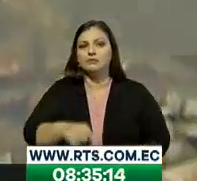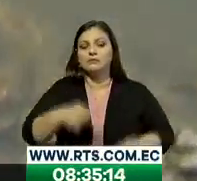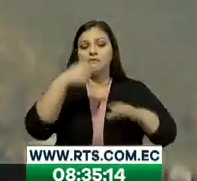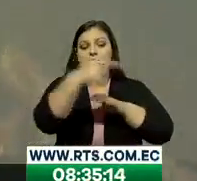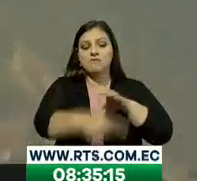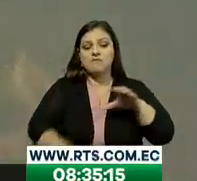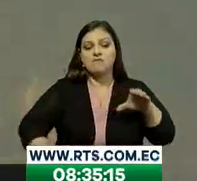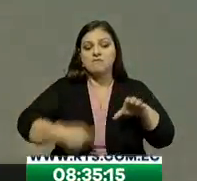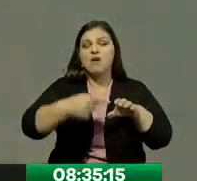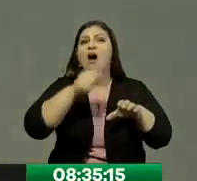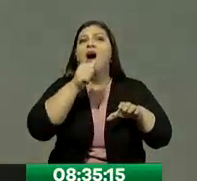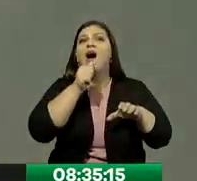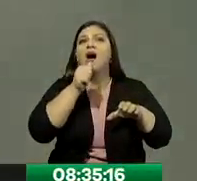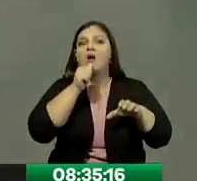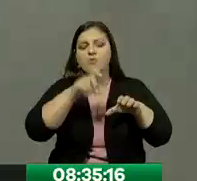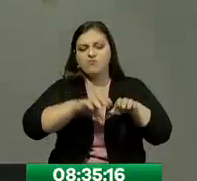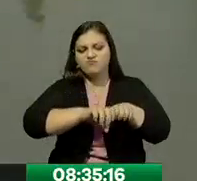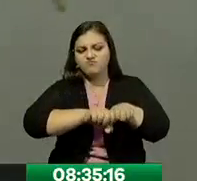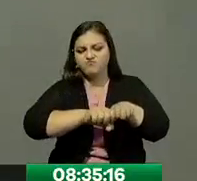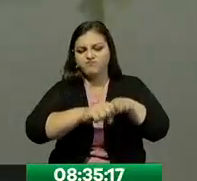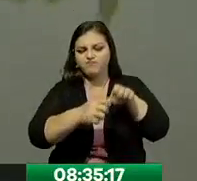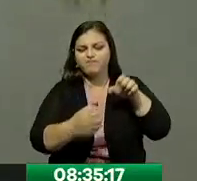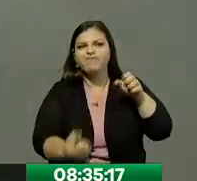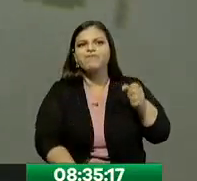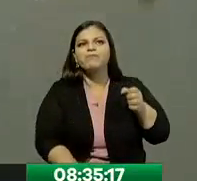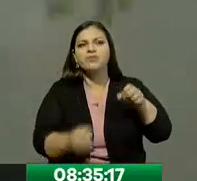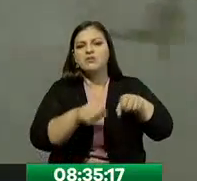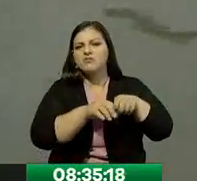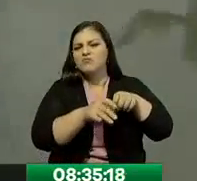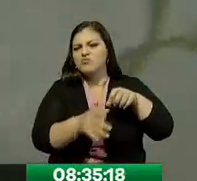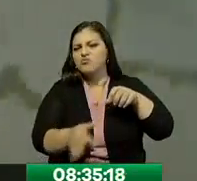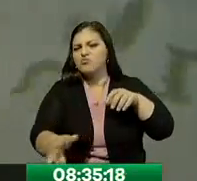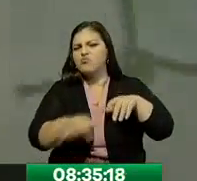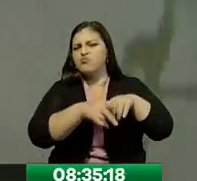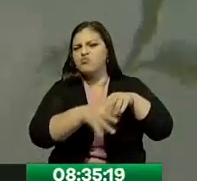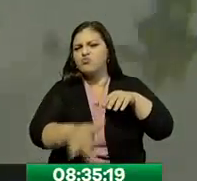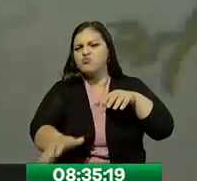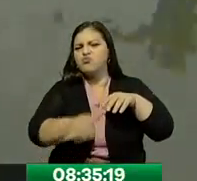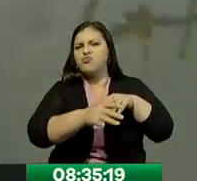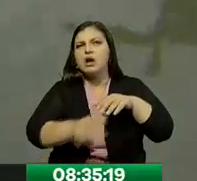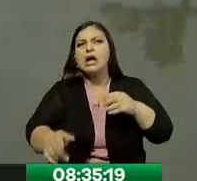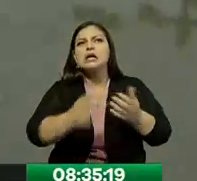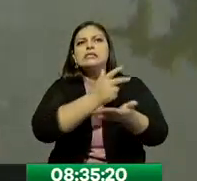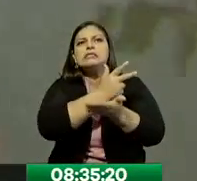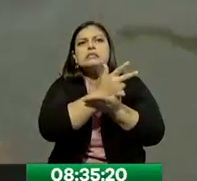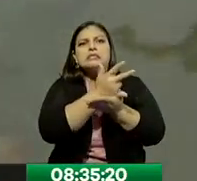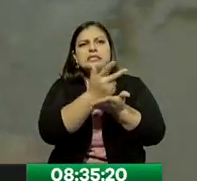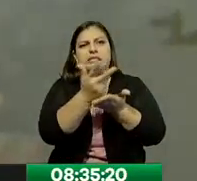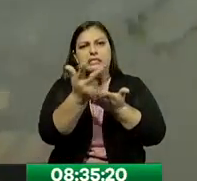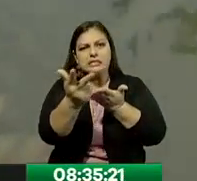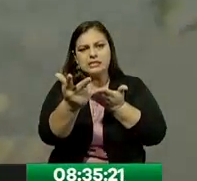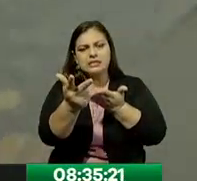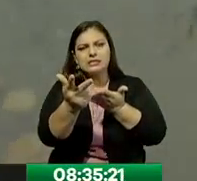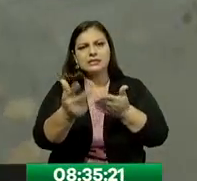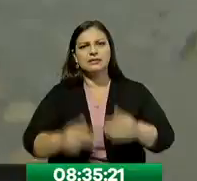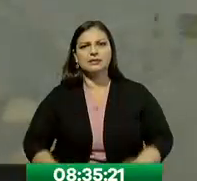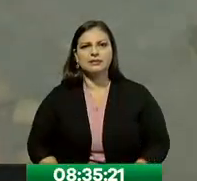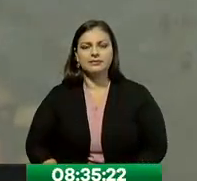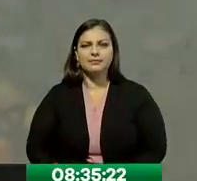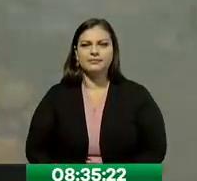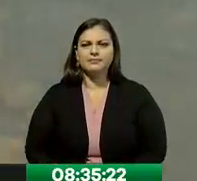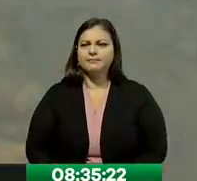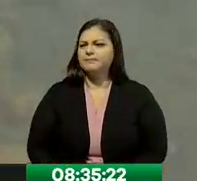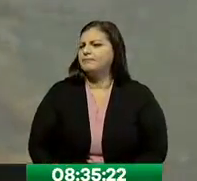que me cuentan los moradores que llevan más de tres semanas este inconveniente que le ocasiona